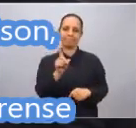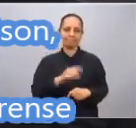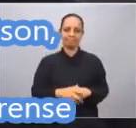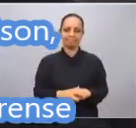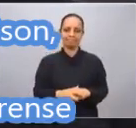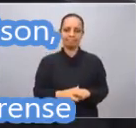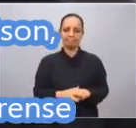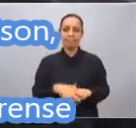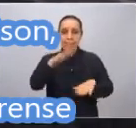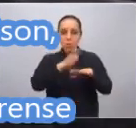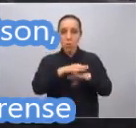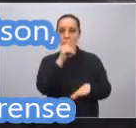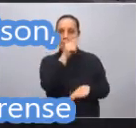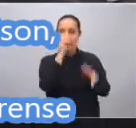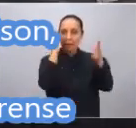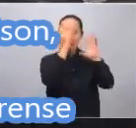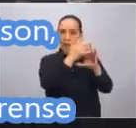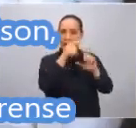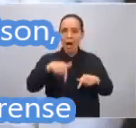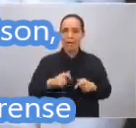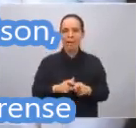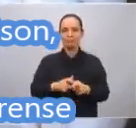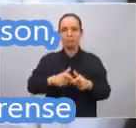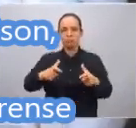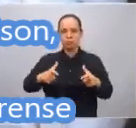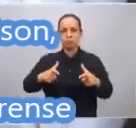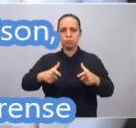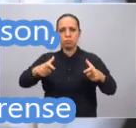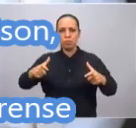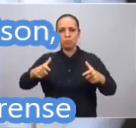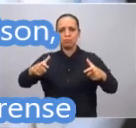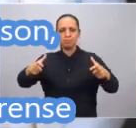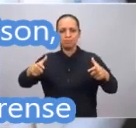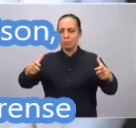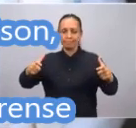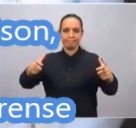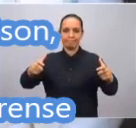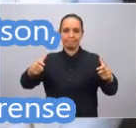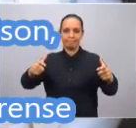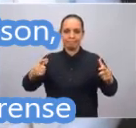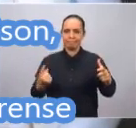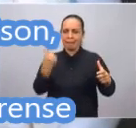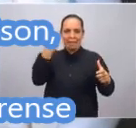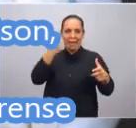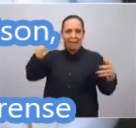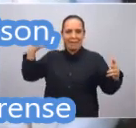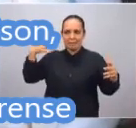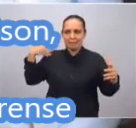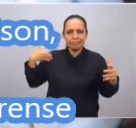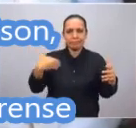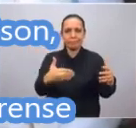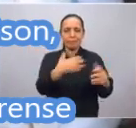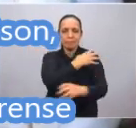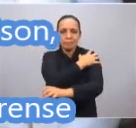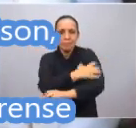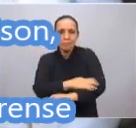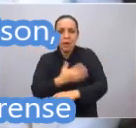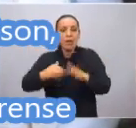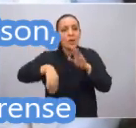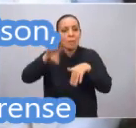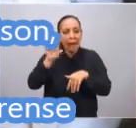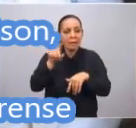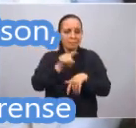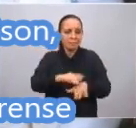produciendo un aumento indiscriminado, inédito, en la pobreza de los más